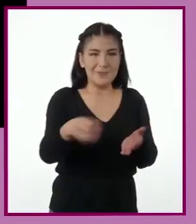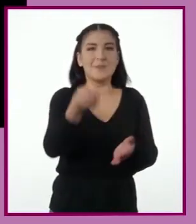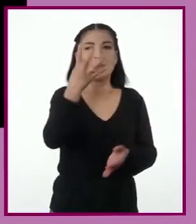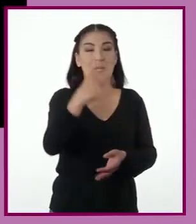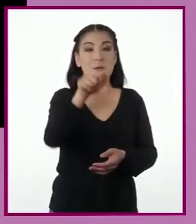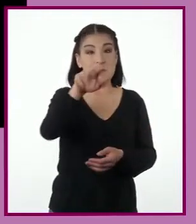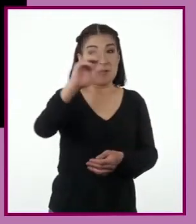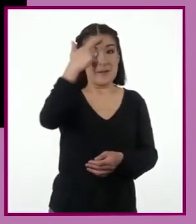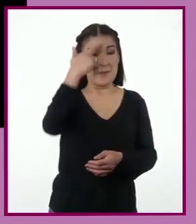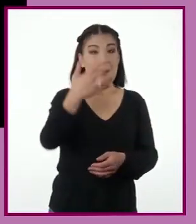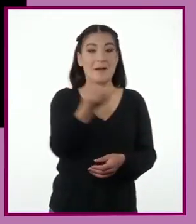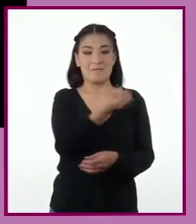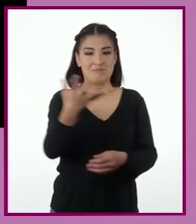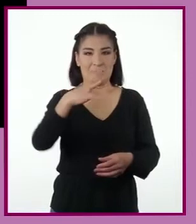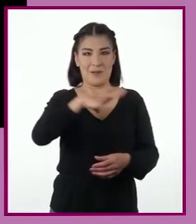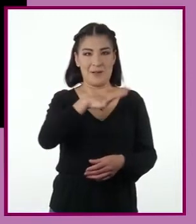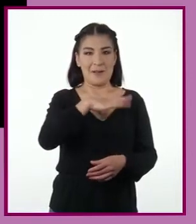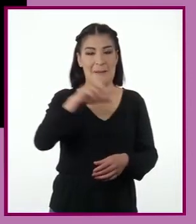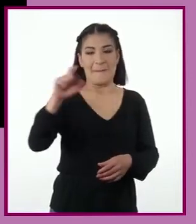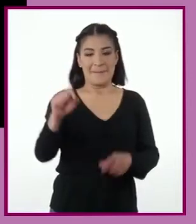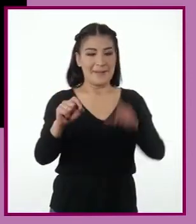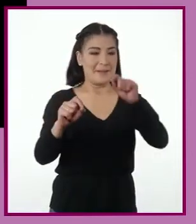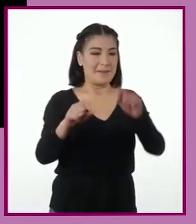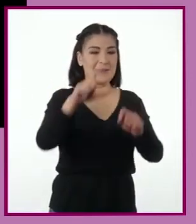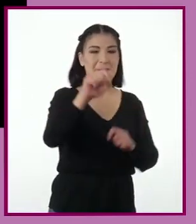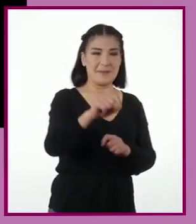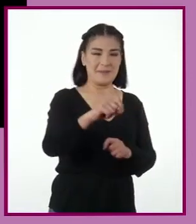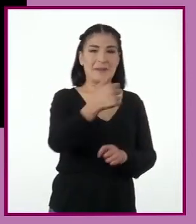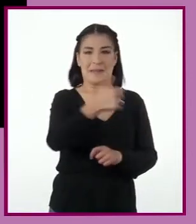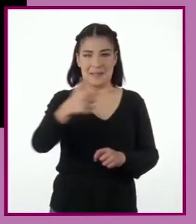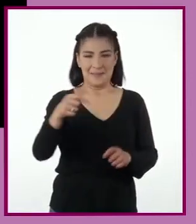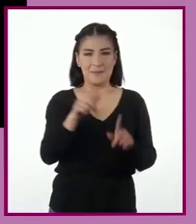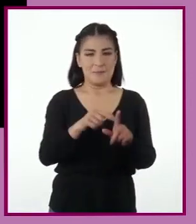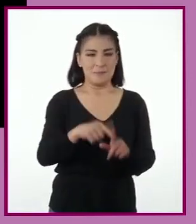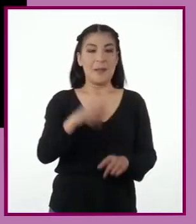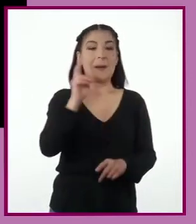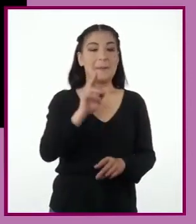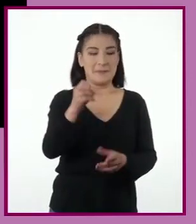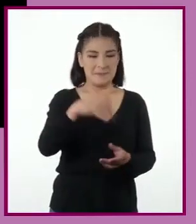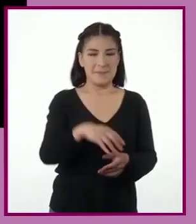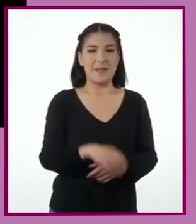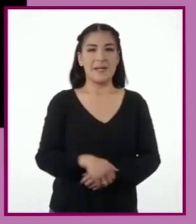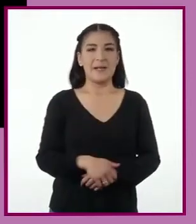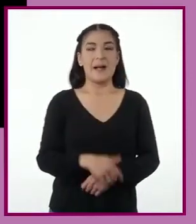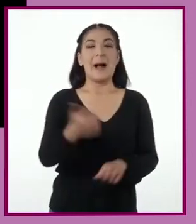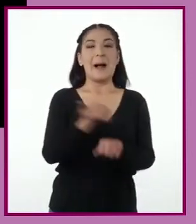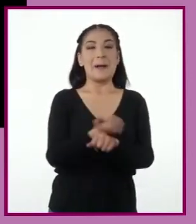que al inicio había 20 de cada color y ella únicamente pudo recolectar los siguientes: amarillos,